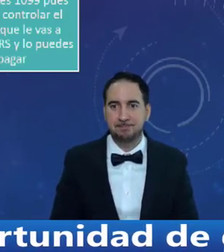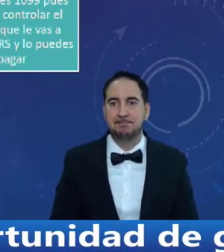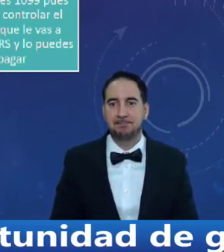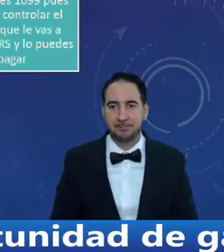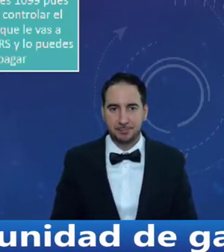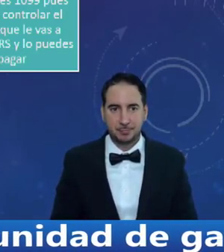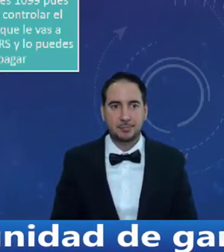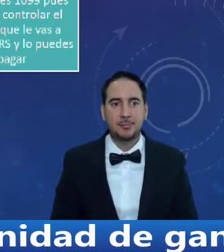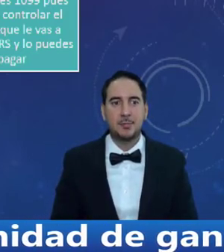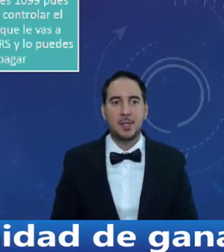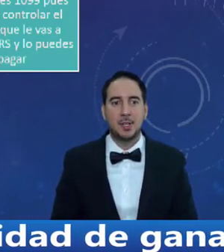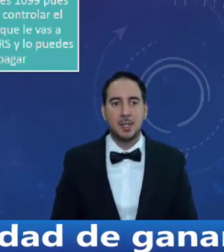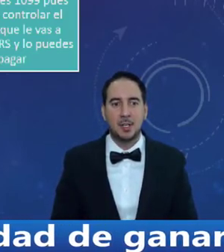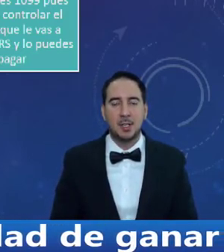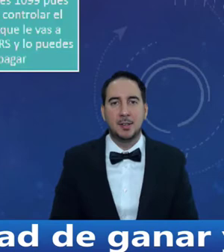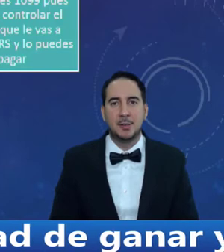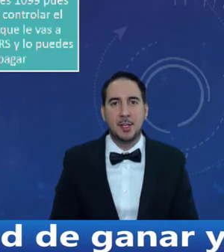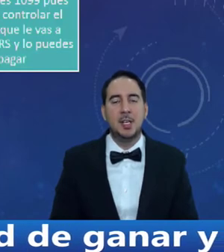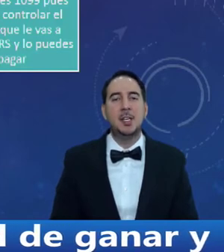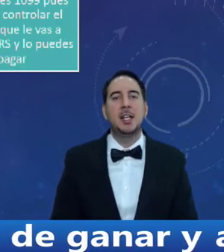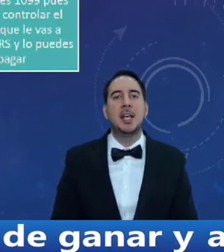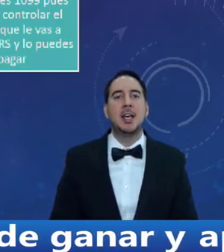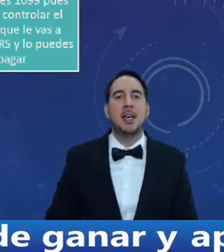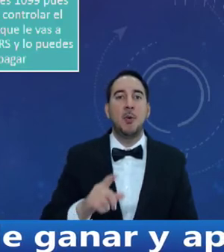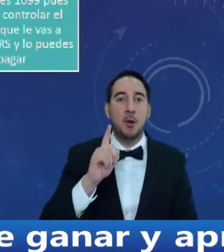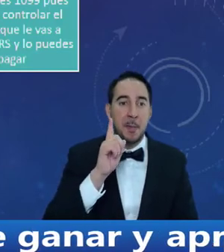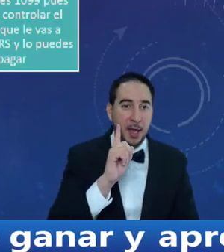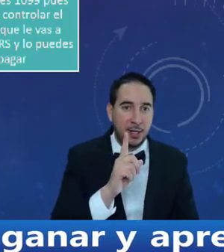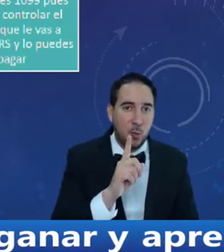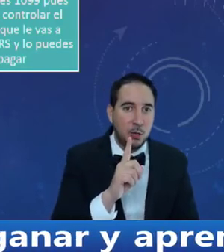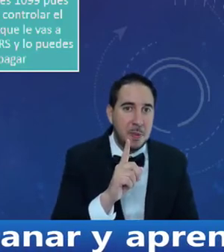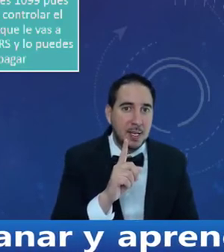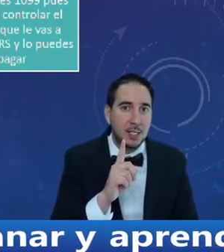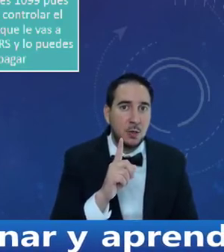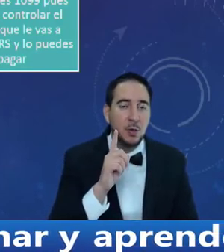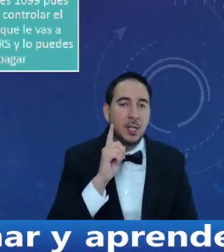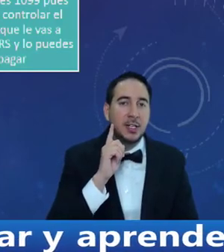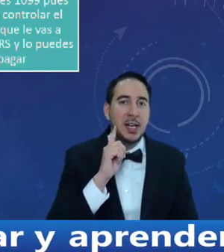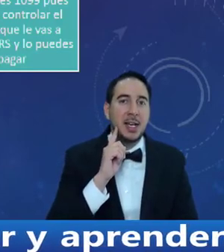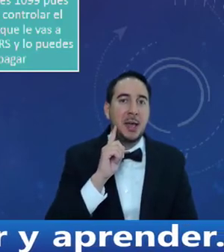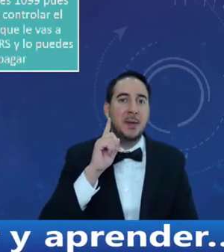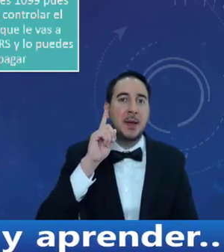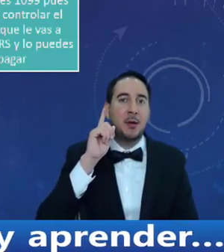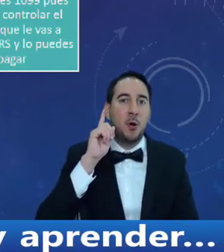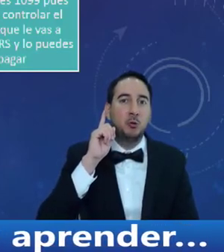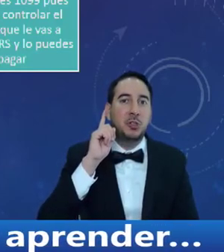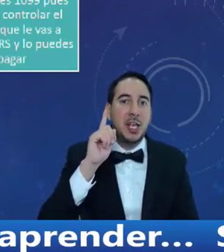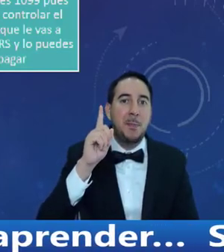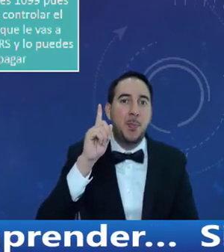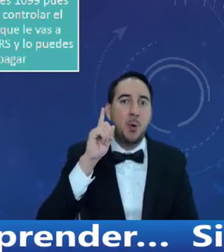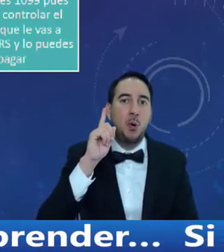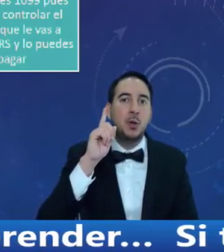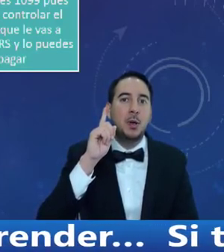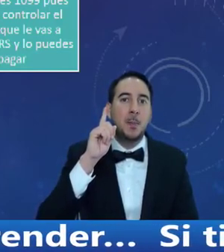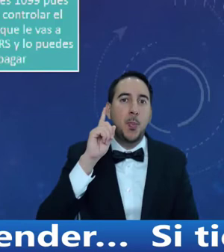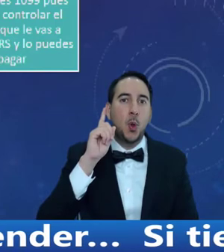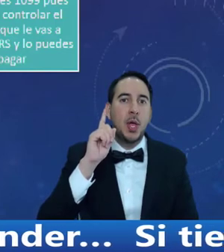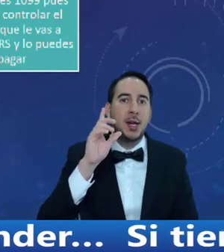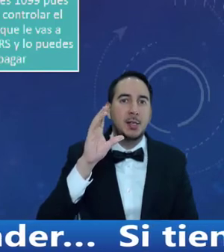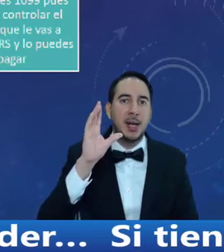y todo. En cambio aquí no tienes que pedirme permiso nada. Sí, que... Bueno, te cuento en mi casino. Tenía que con tiempo